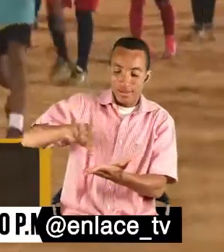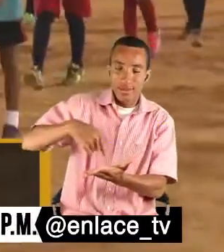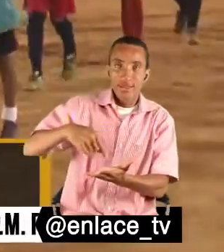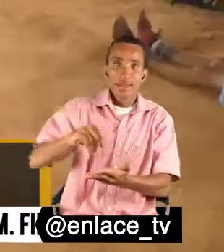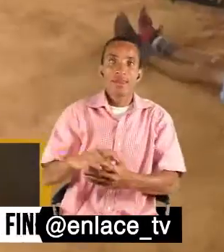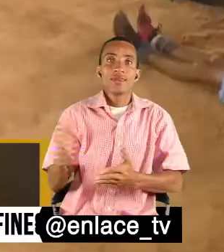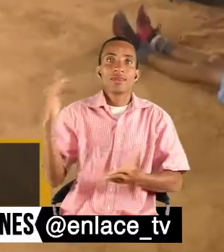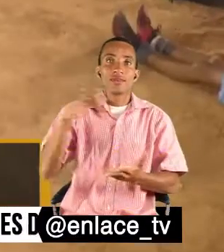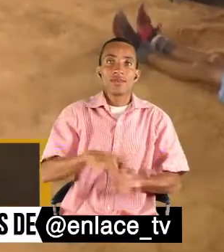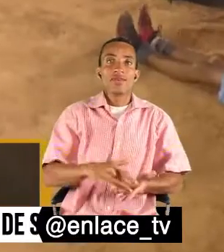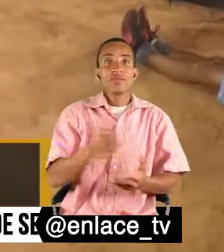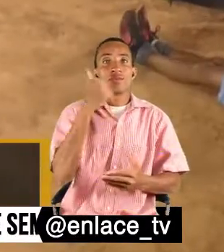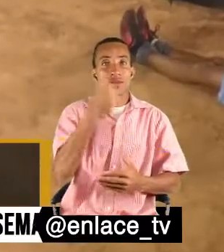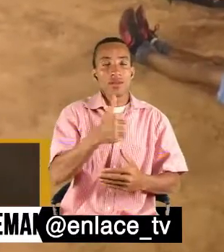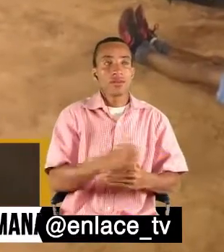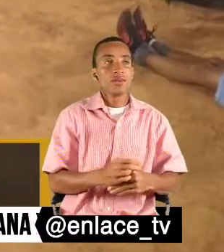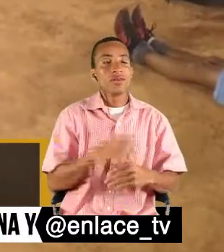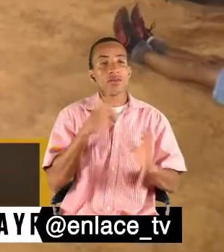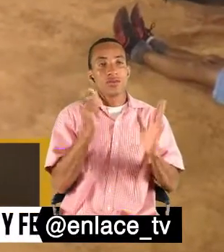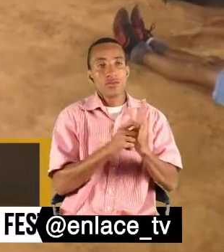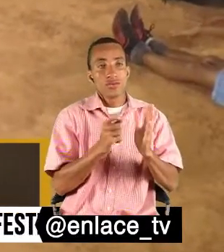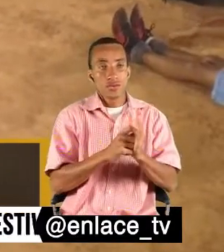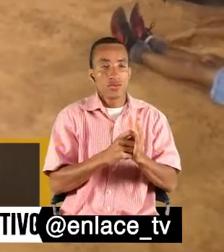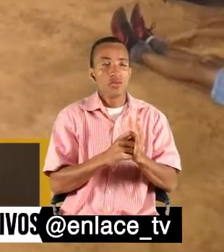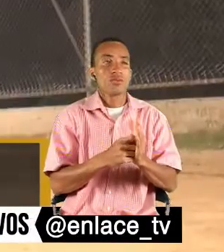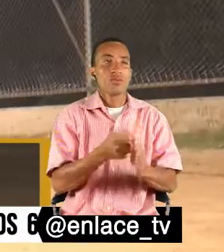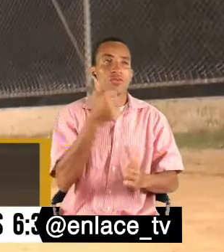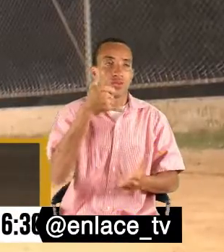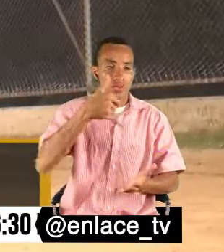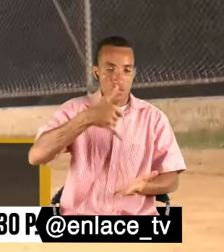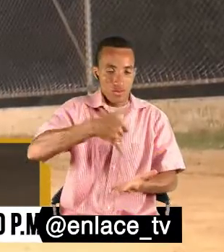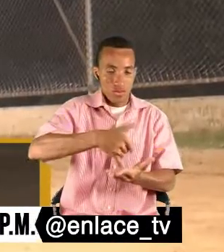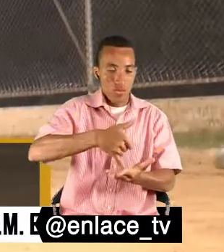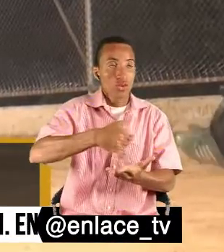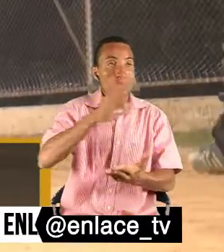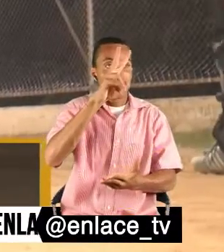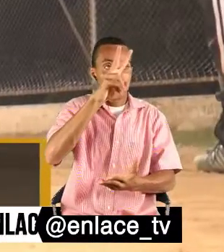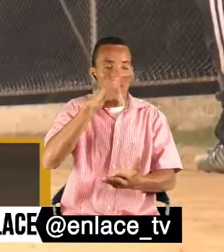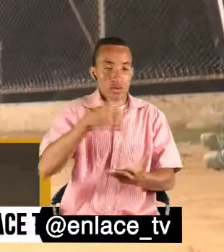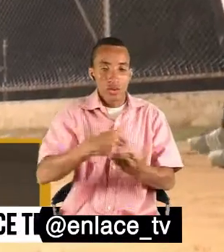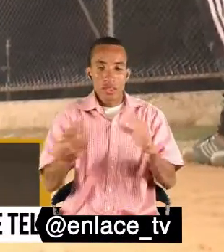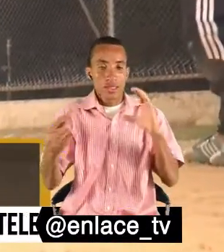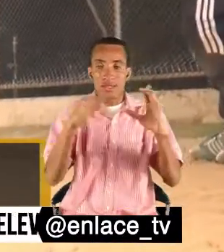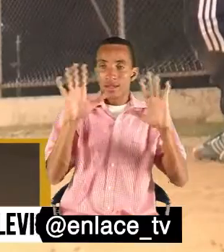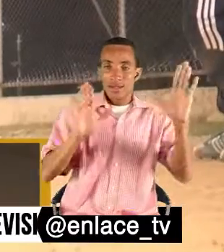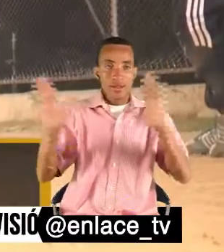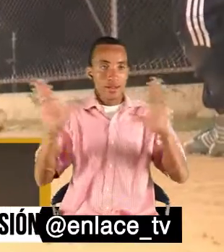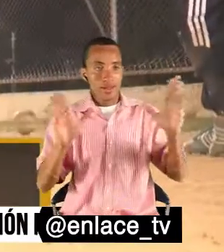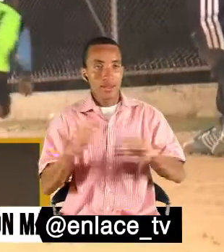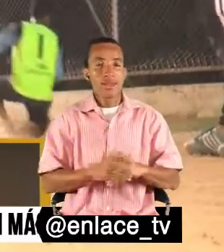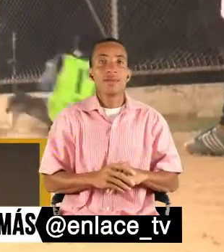jugado bien, me he ganado 2 trofeos. Lo de la valla de Benovesía, me gané en la valla del hexagonal del Club